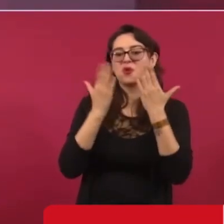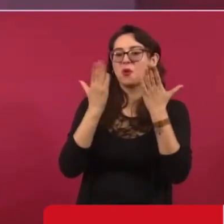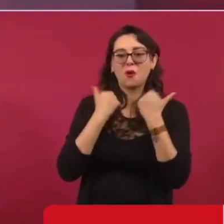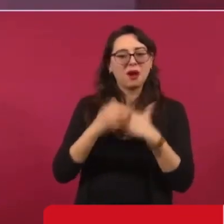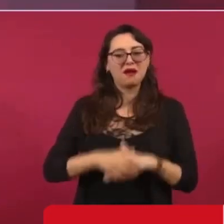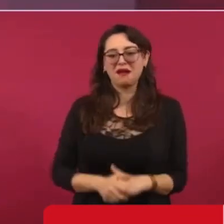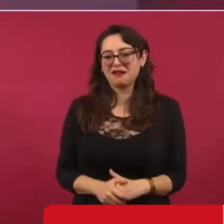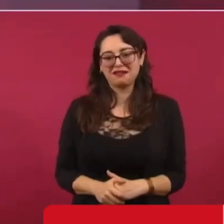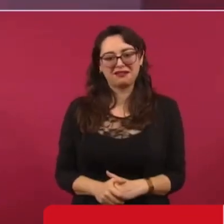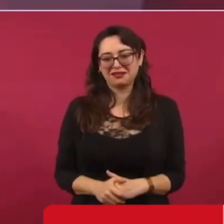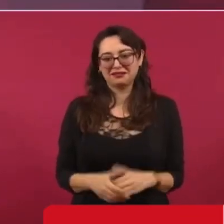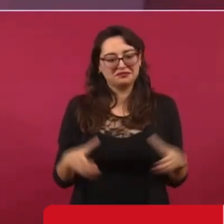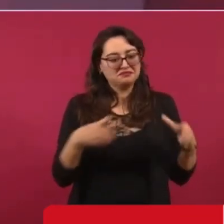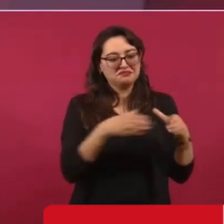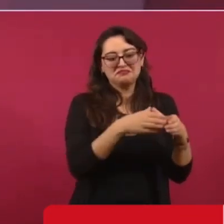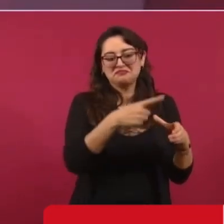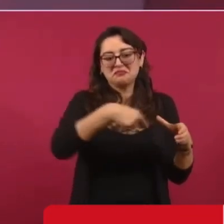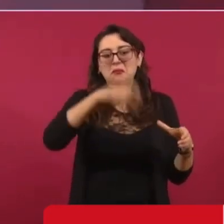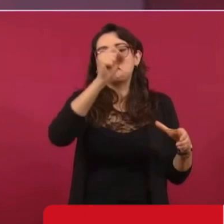disfrazada de democracia,